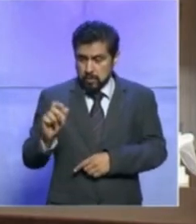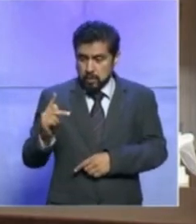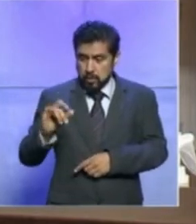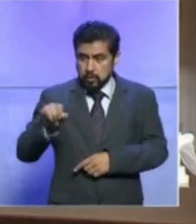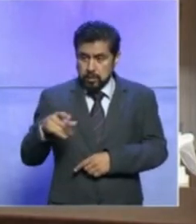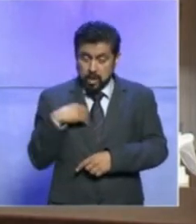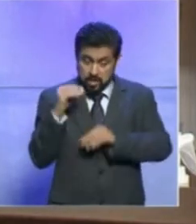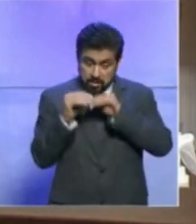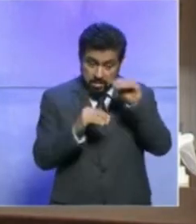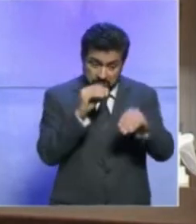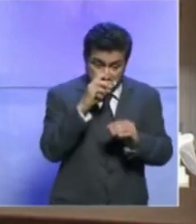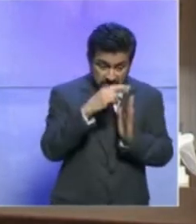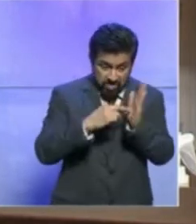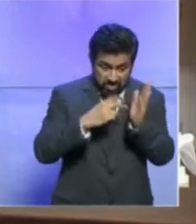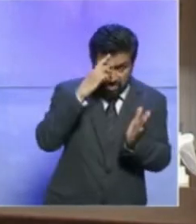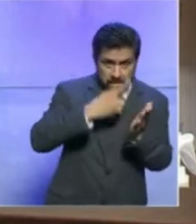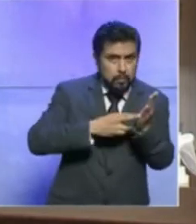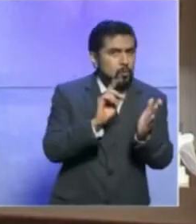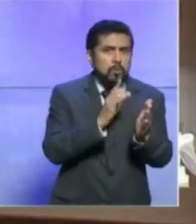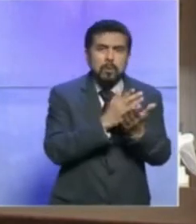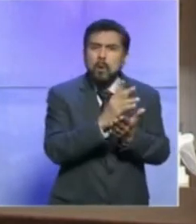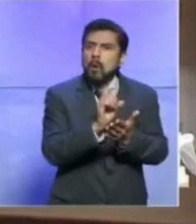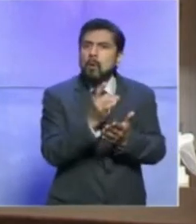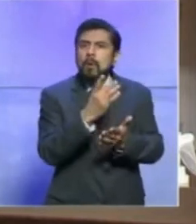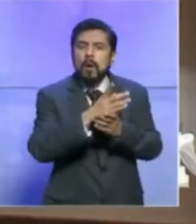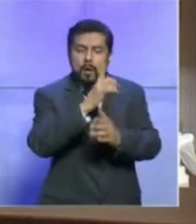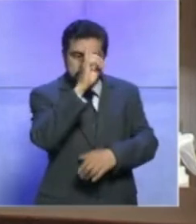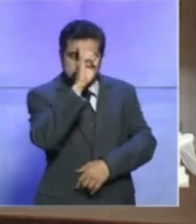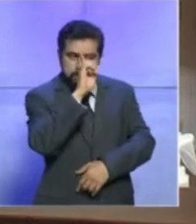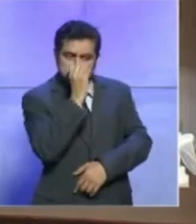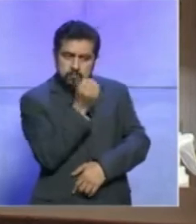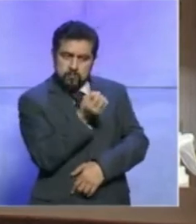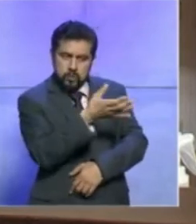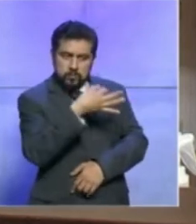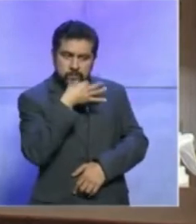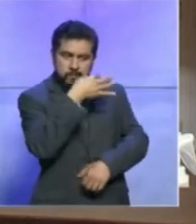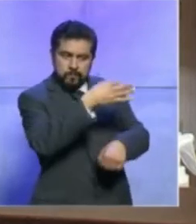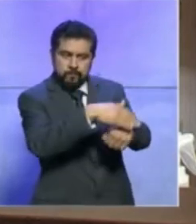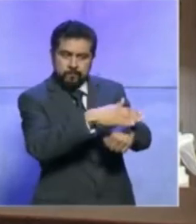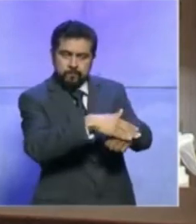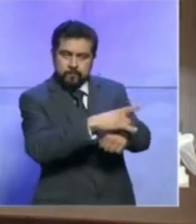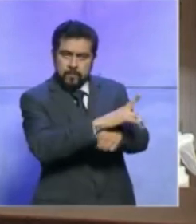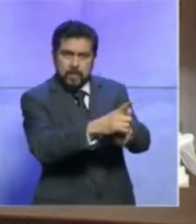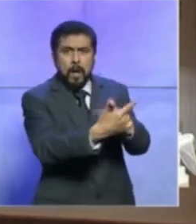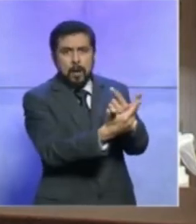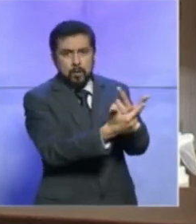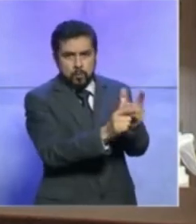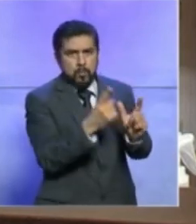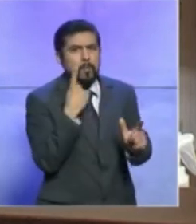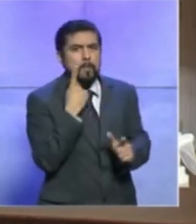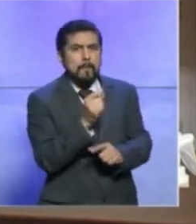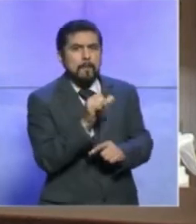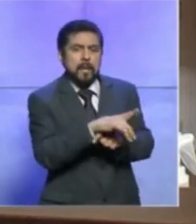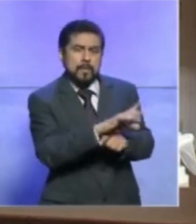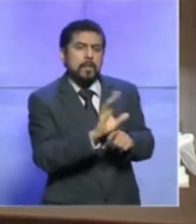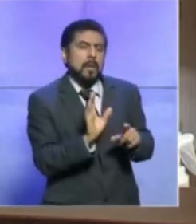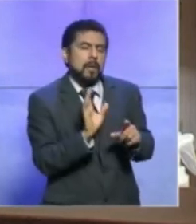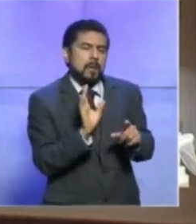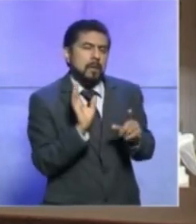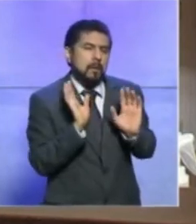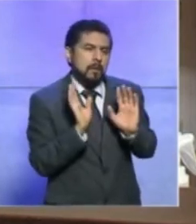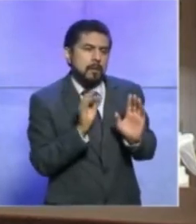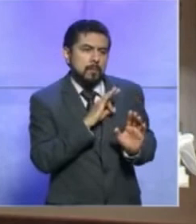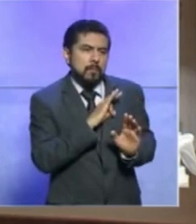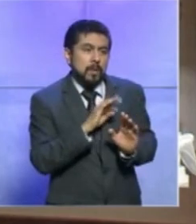me parece que sería, vamos a decirlo de alguna manera, un tanto agresivo, sería descarrilar el proceso que ya